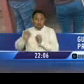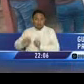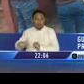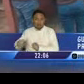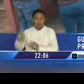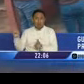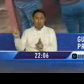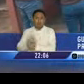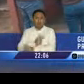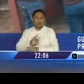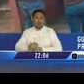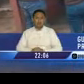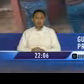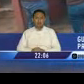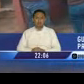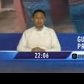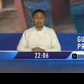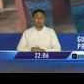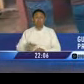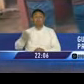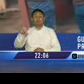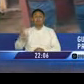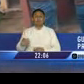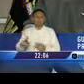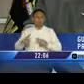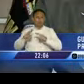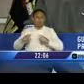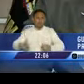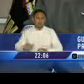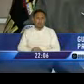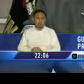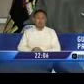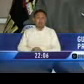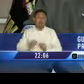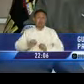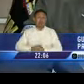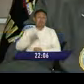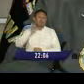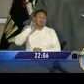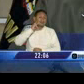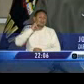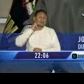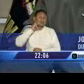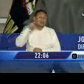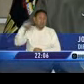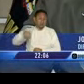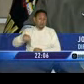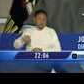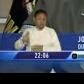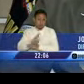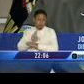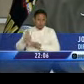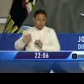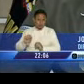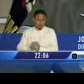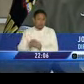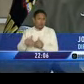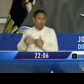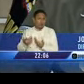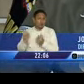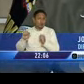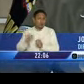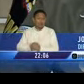más vulnerable. Un presunto delito se investiga. Habría una menor de edad que está siendo utilizada justamente